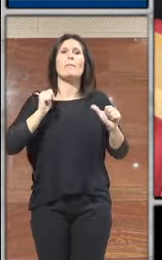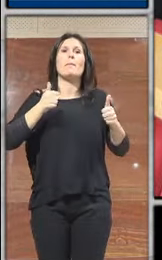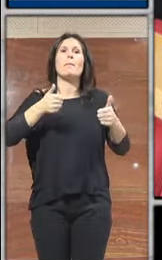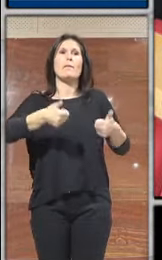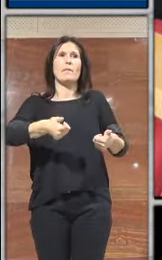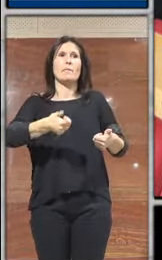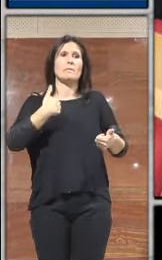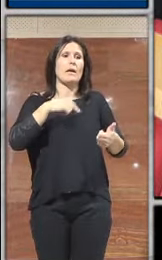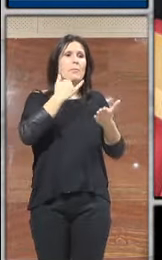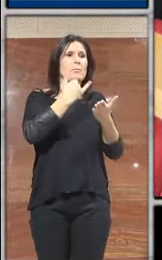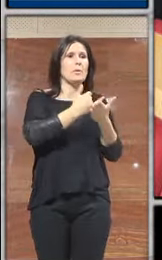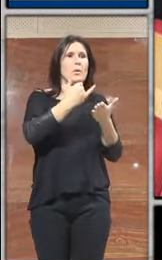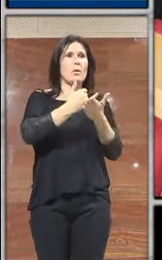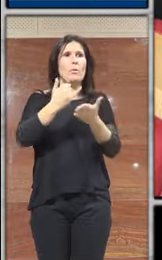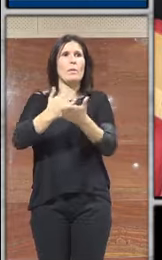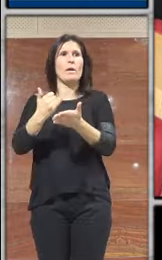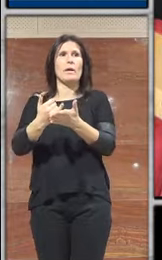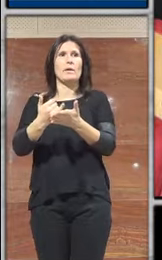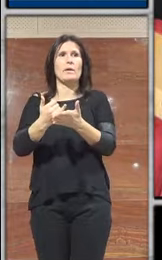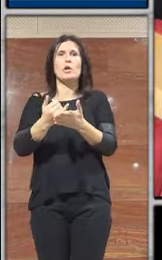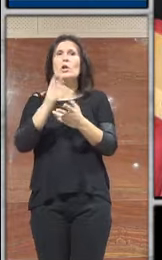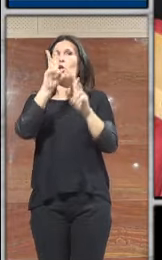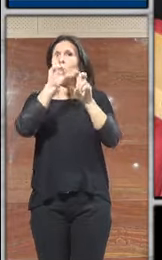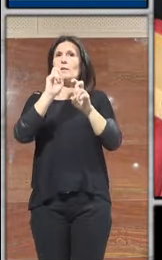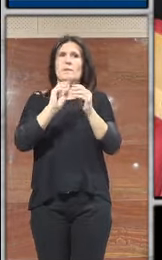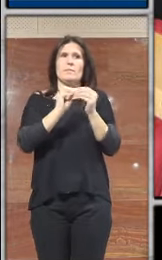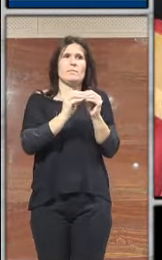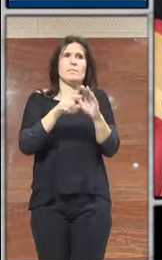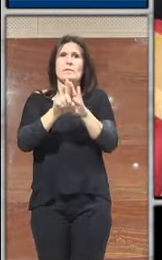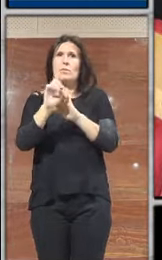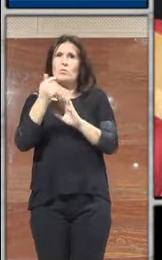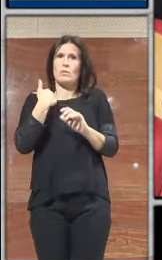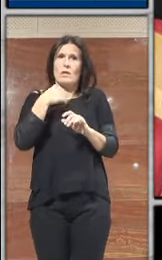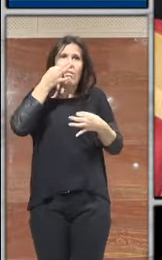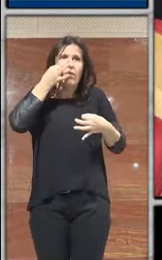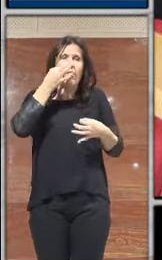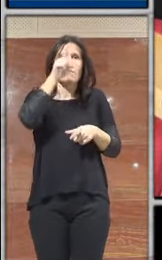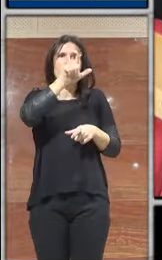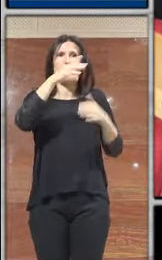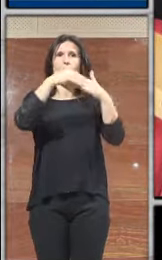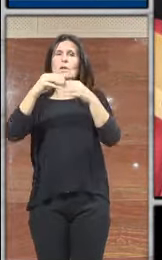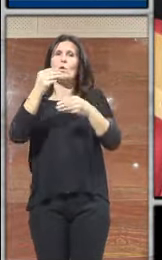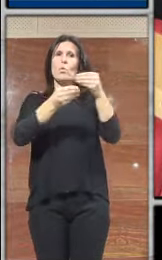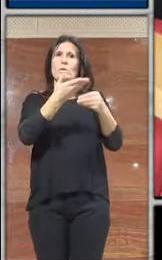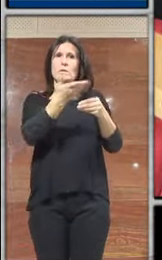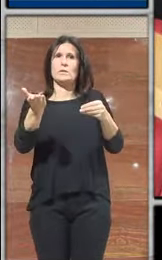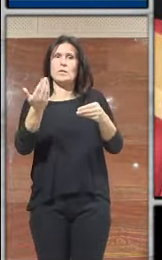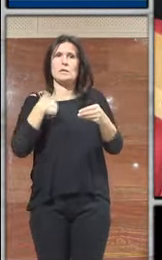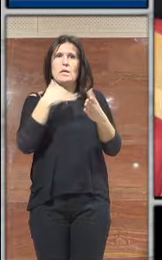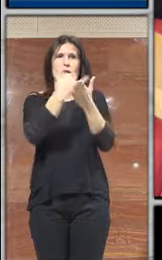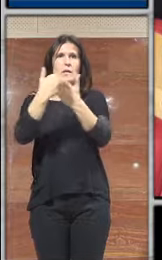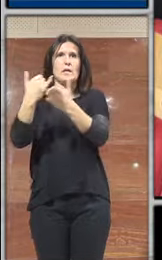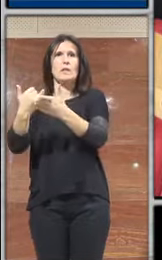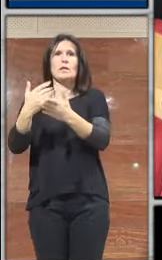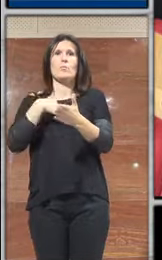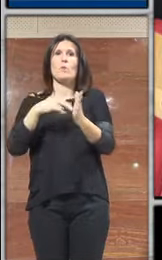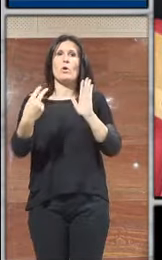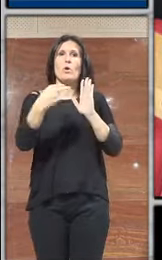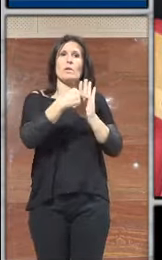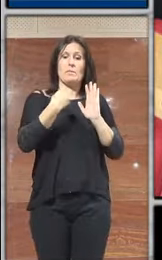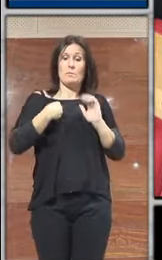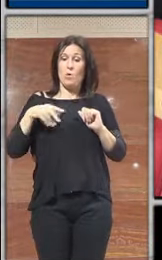a probarlo no en temas de desarrollo, sino de verdad que lo prueben los usuarios, ya se puede conectar este